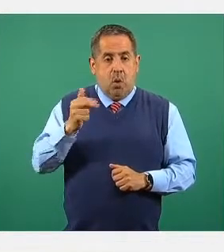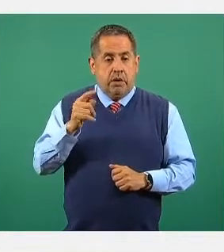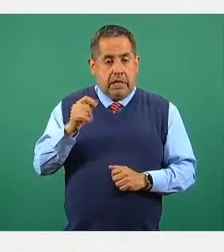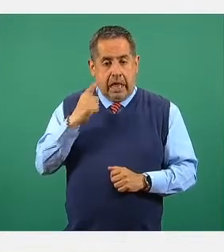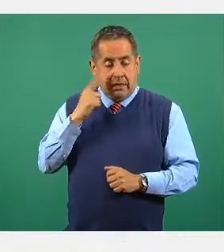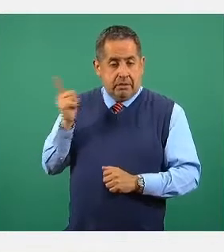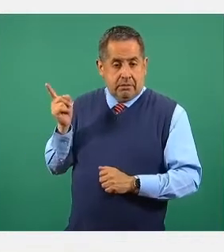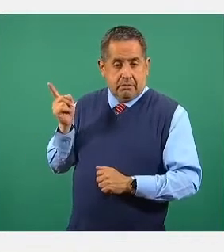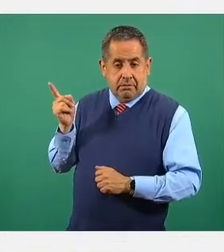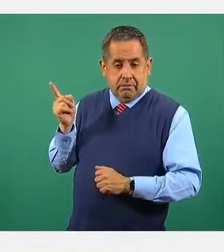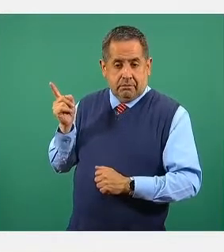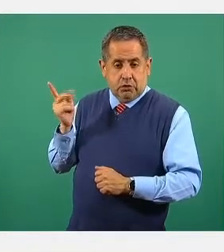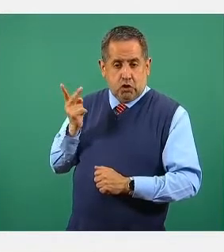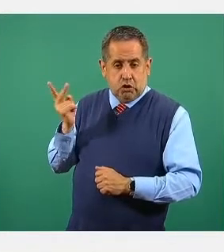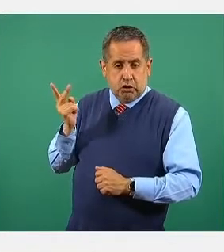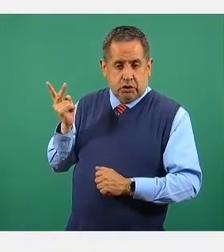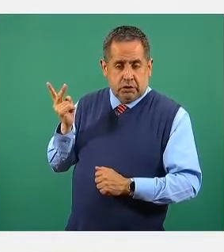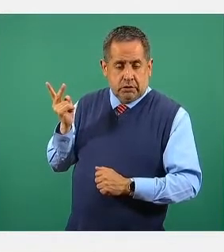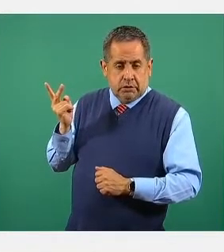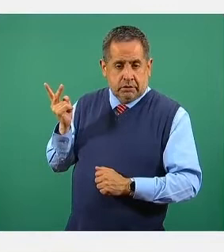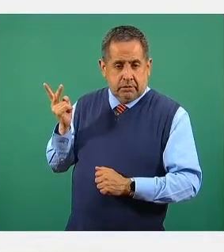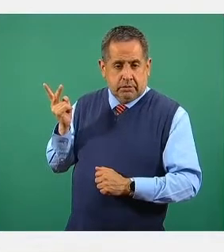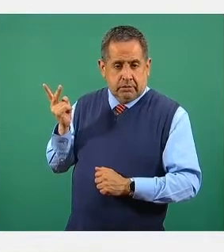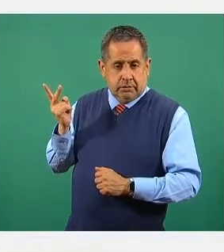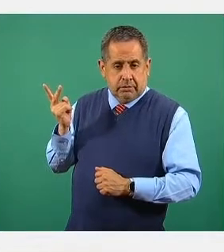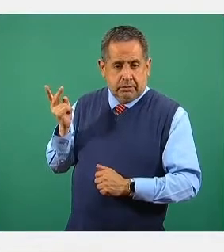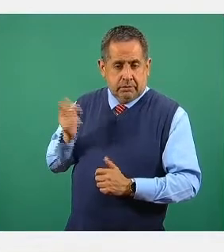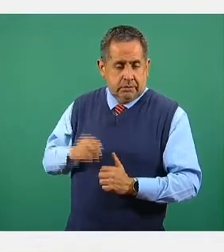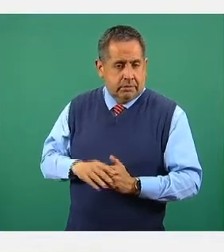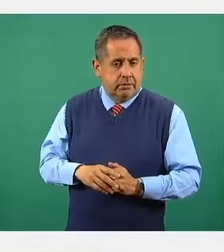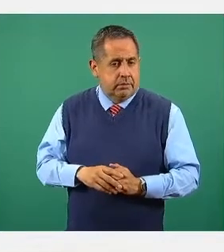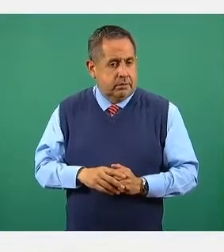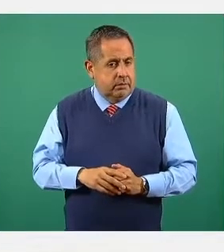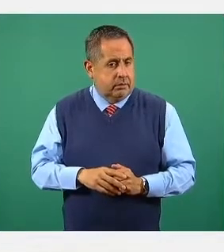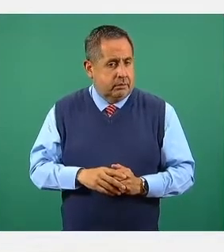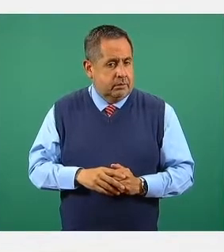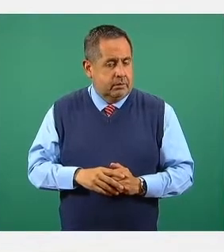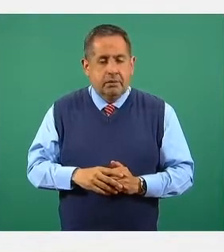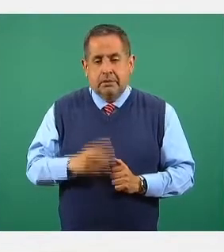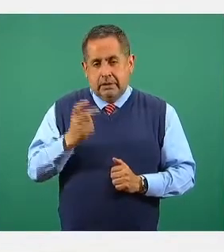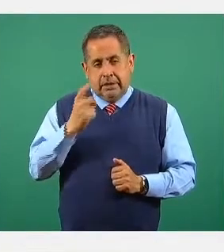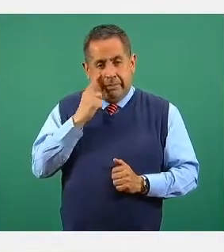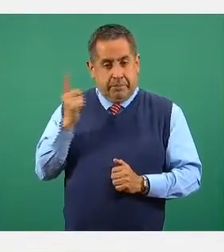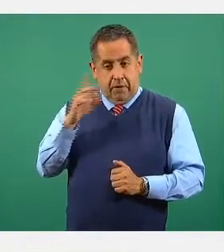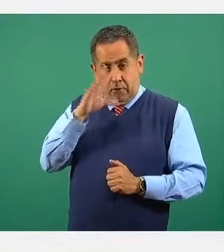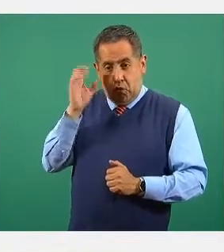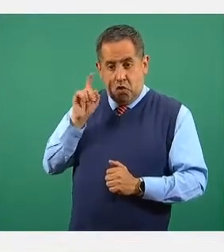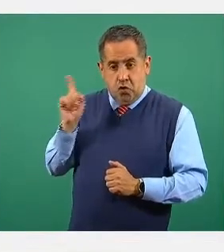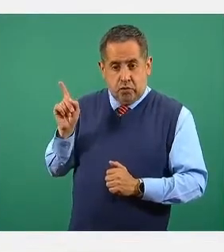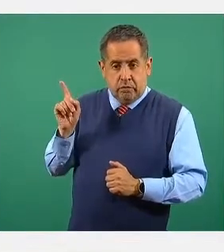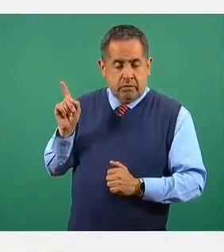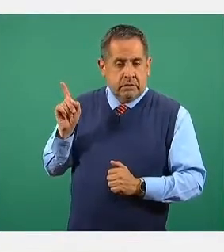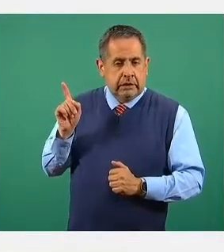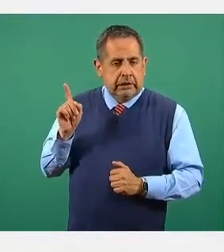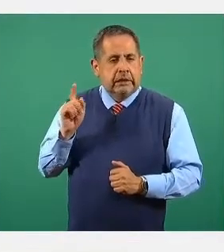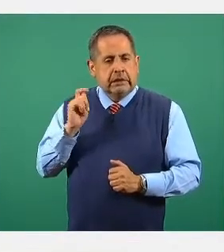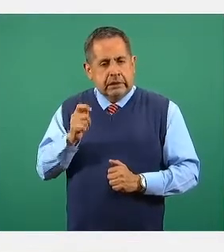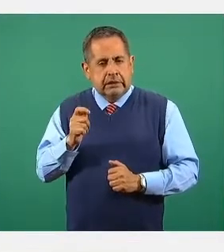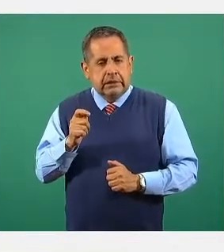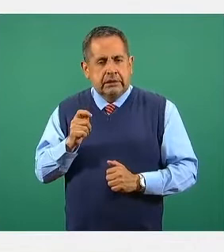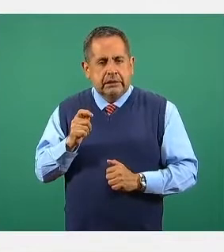Miahuatlán y en Tlacolula. Y aquí es importante, digo, más allá de que en la foto vemos precisamente cómo